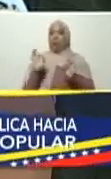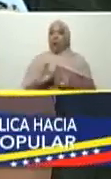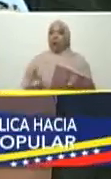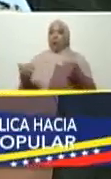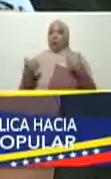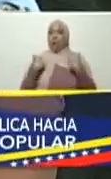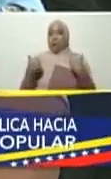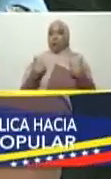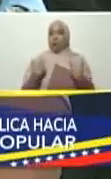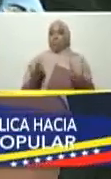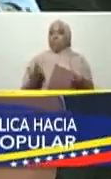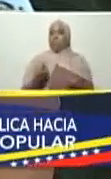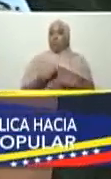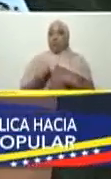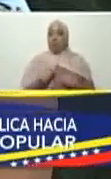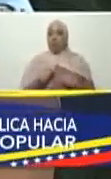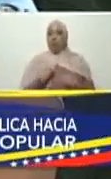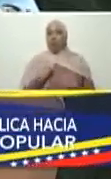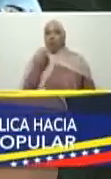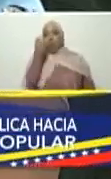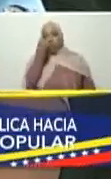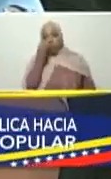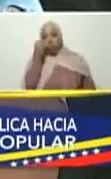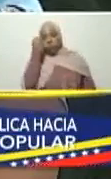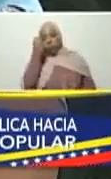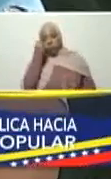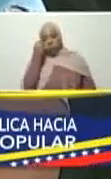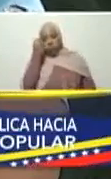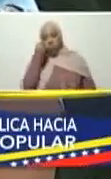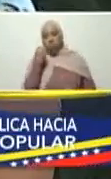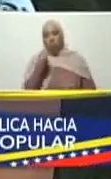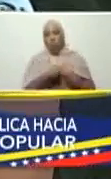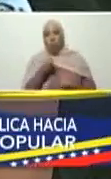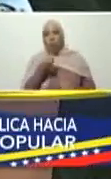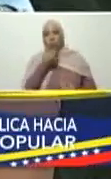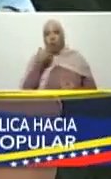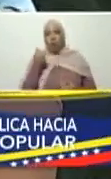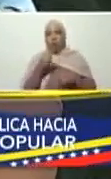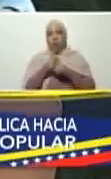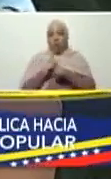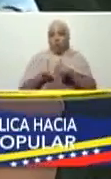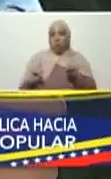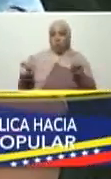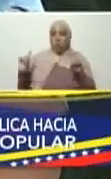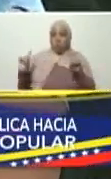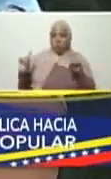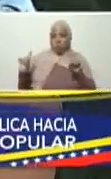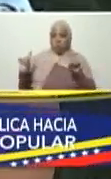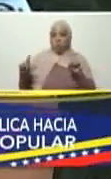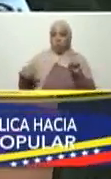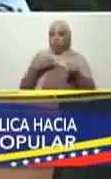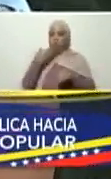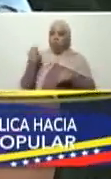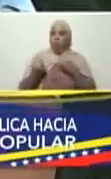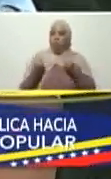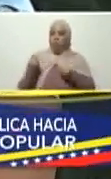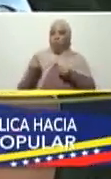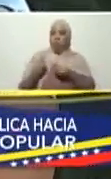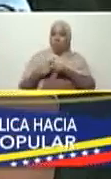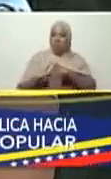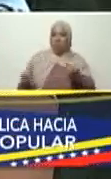no es la vía. Y empieza a reflexionar y empieza a decir, yo tengo que hacerlo de manera democrática, tengo que hacerlo bajo otra forma, bajo